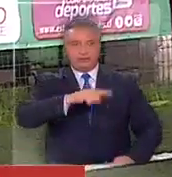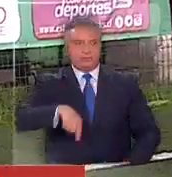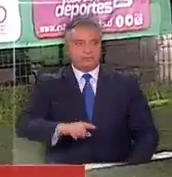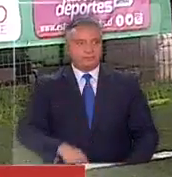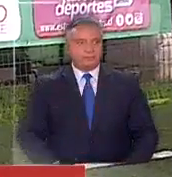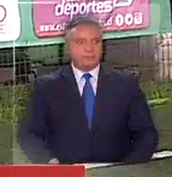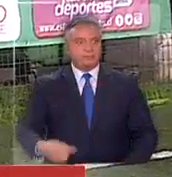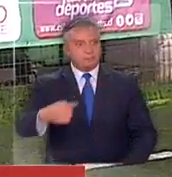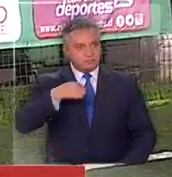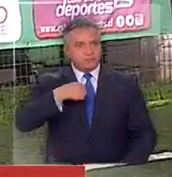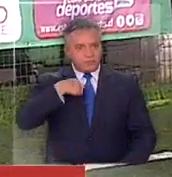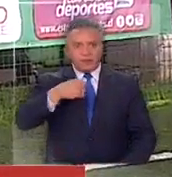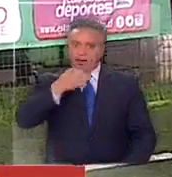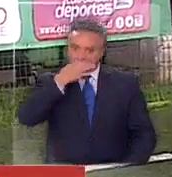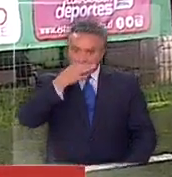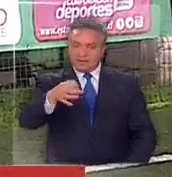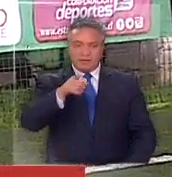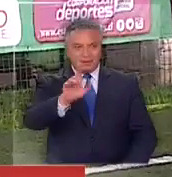dije